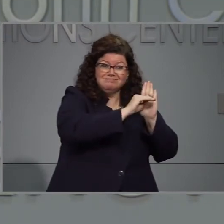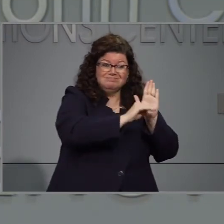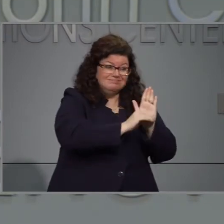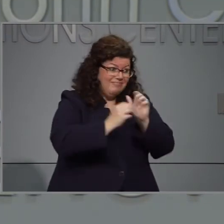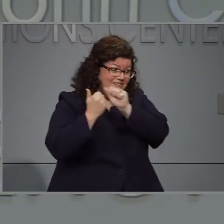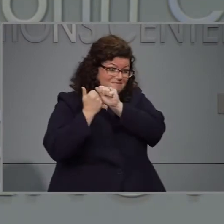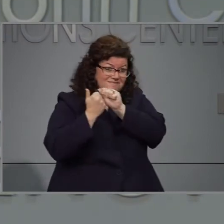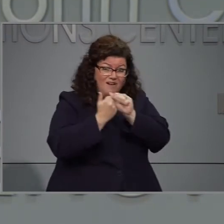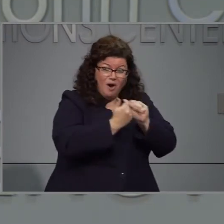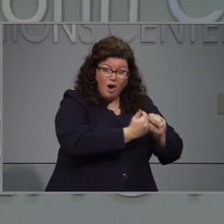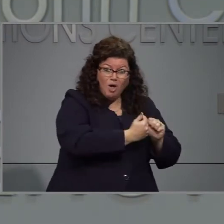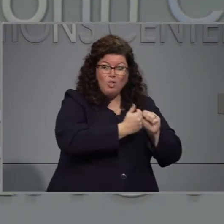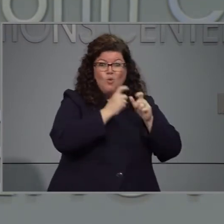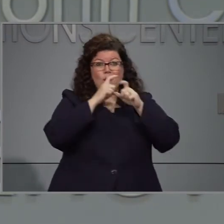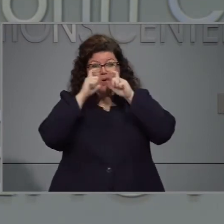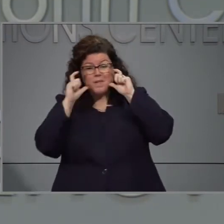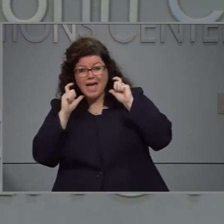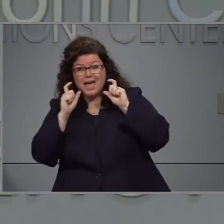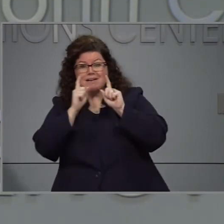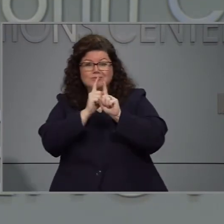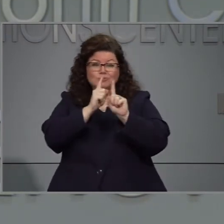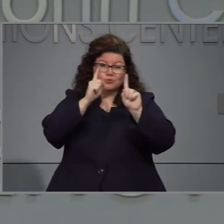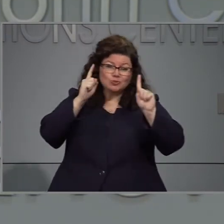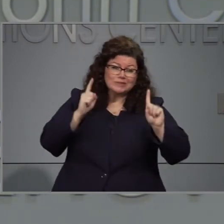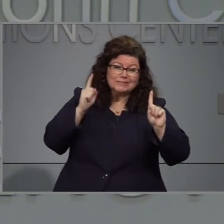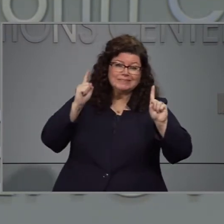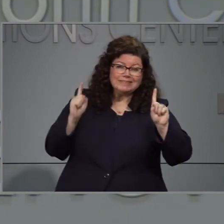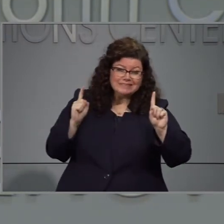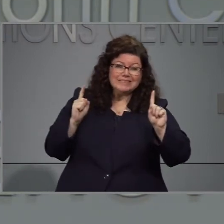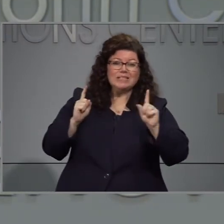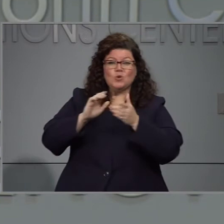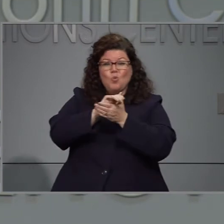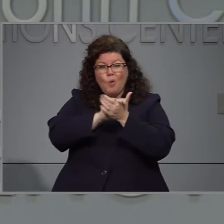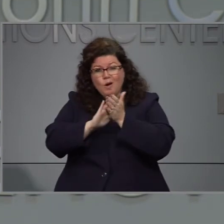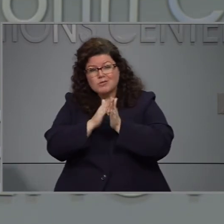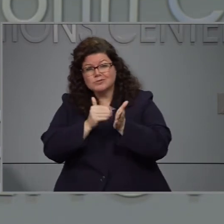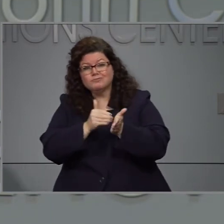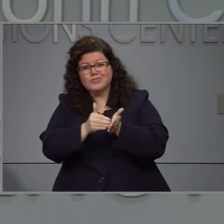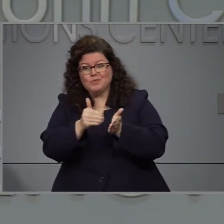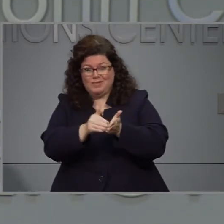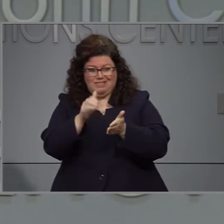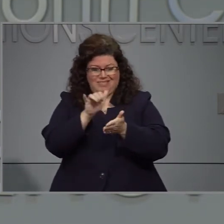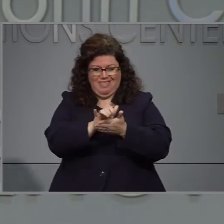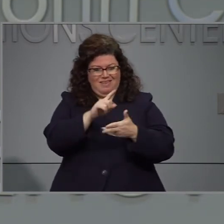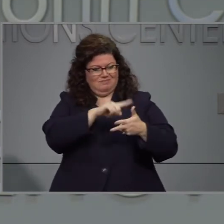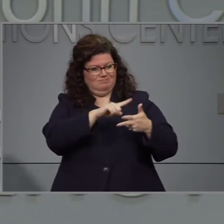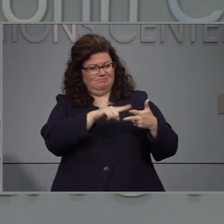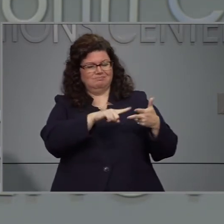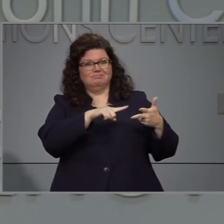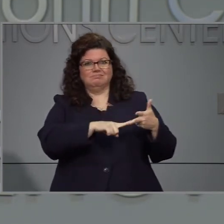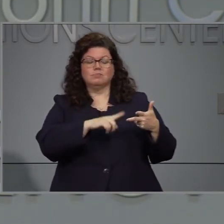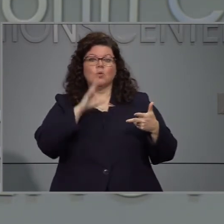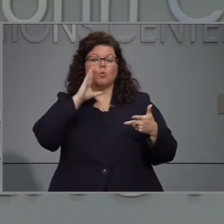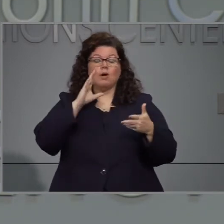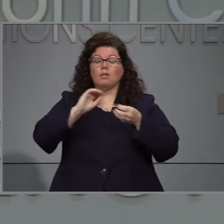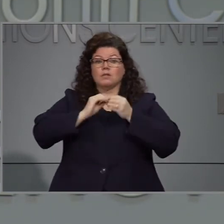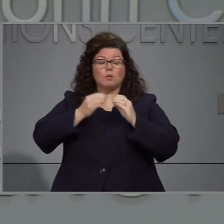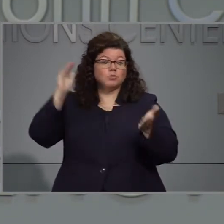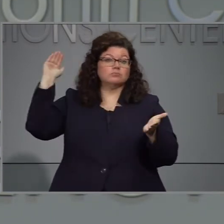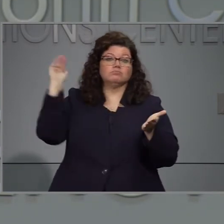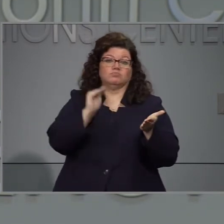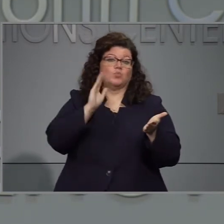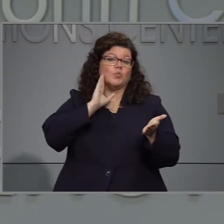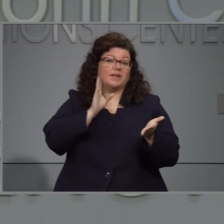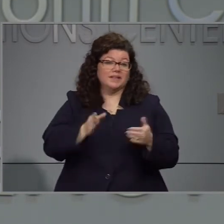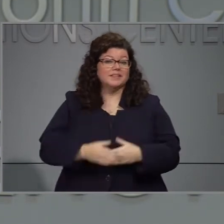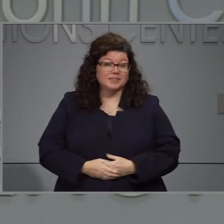cosas que les continuamos diciendo que hagan, usen cubrebocas, el distanciamiento social y se laven las manos frecuentemente,